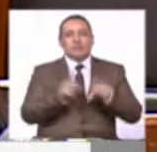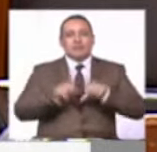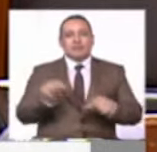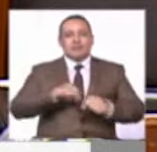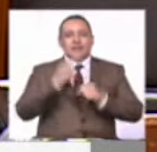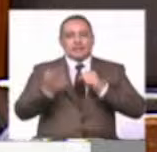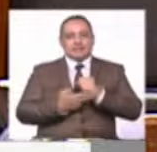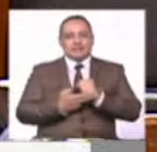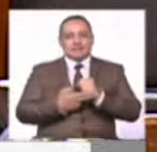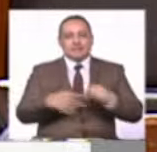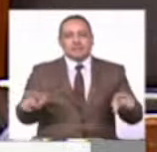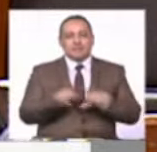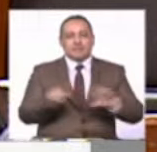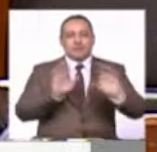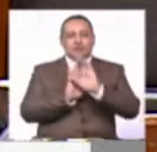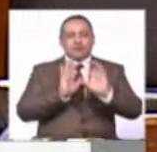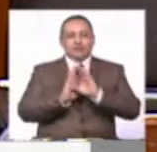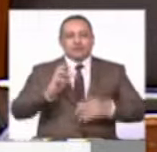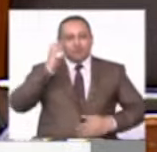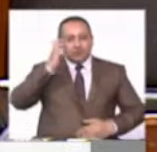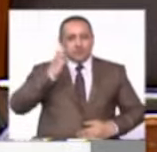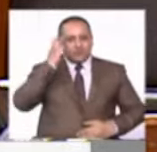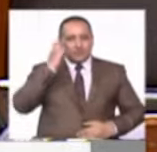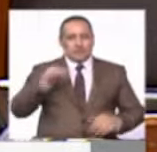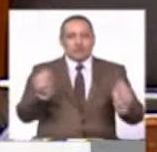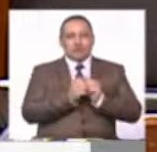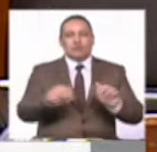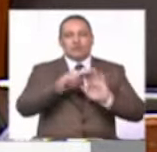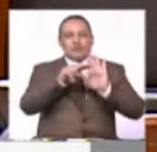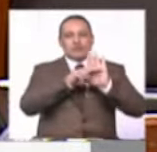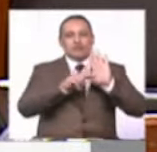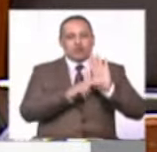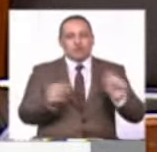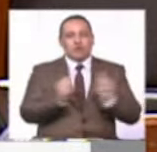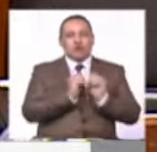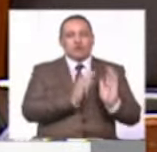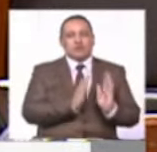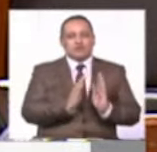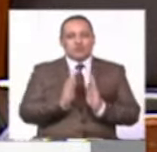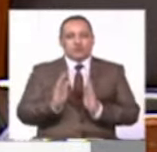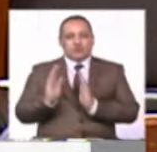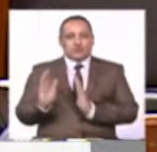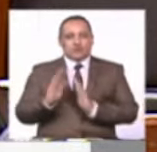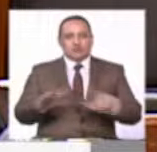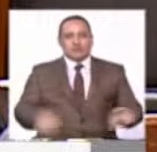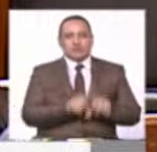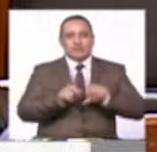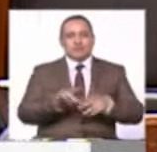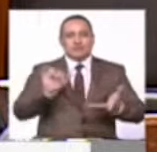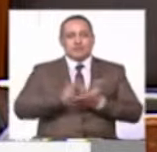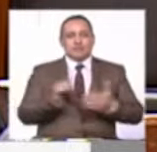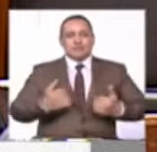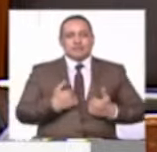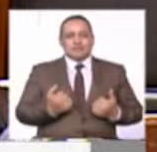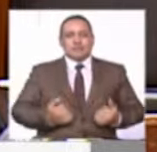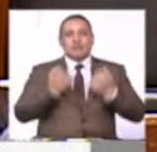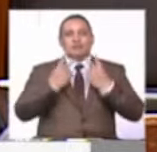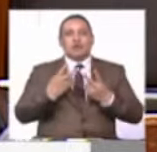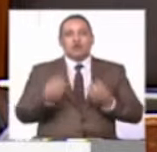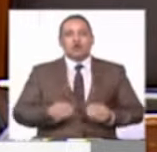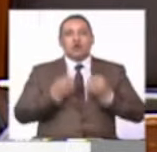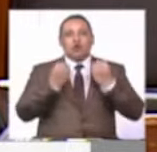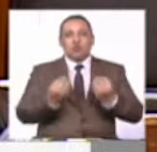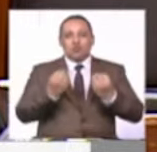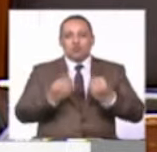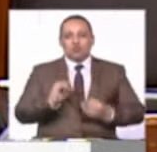garantiza la Constitución bajo las normas del debido procedimiento sino que aparece como un